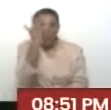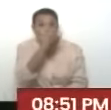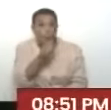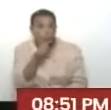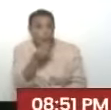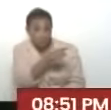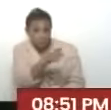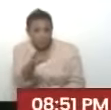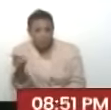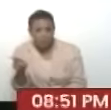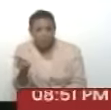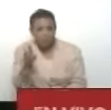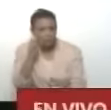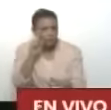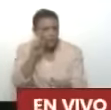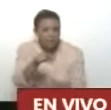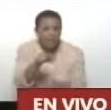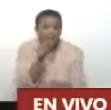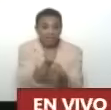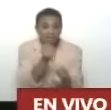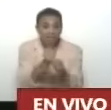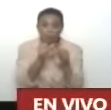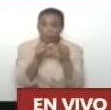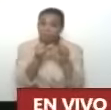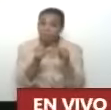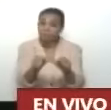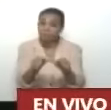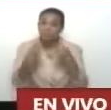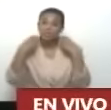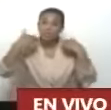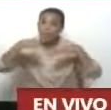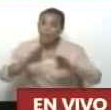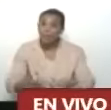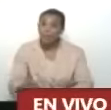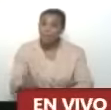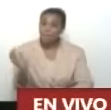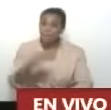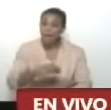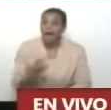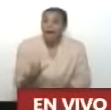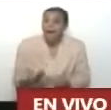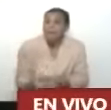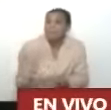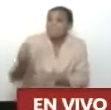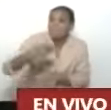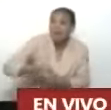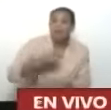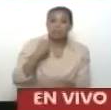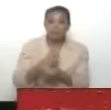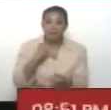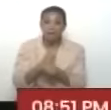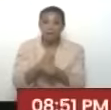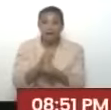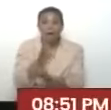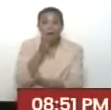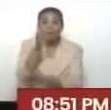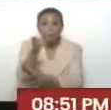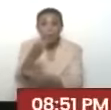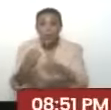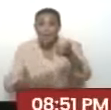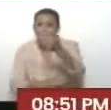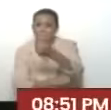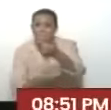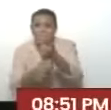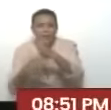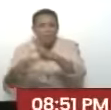juventud. El trabajo continúa. Ahora es que viene trabajo. Porque tenemos que seguir ensanchando las bases de la